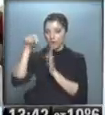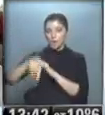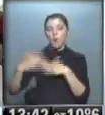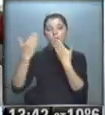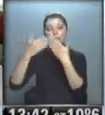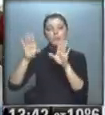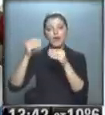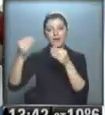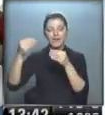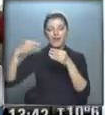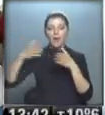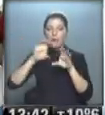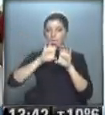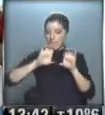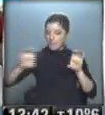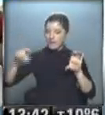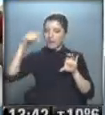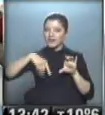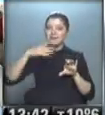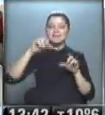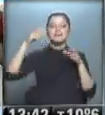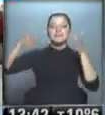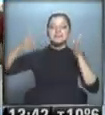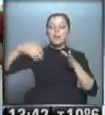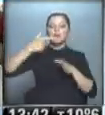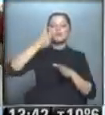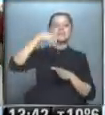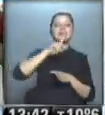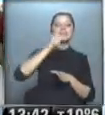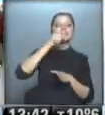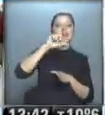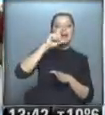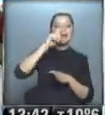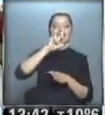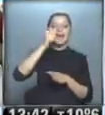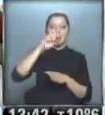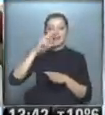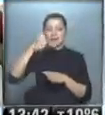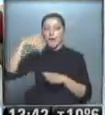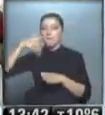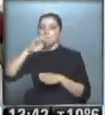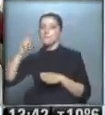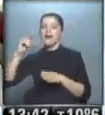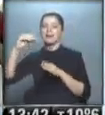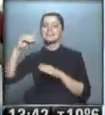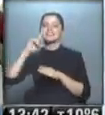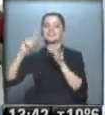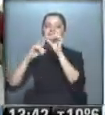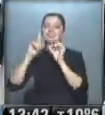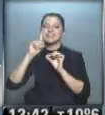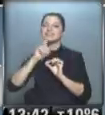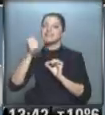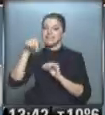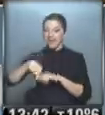autovía interbalnearia tramo Santa Clara marchiquita Desde allí la señora ministra de gobierno de la provincia de Buenos